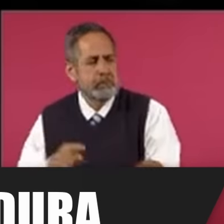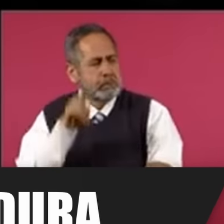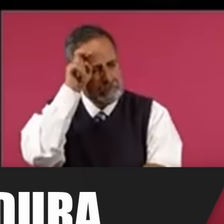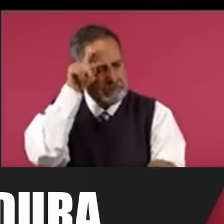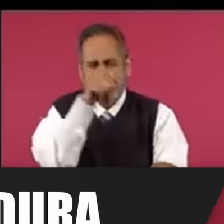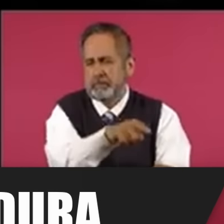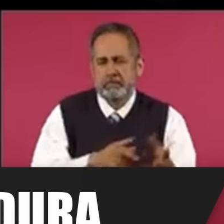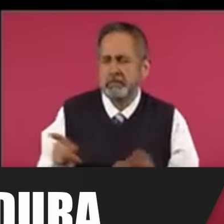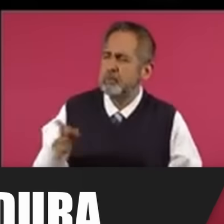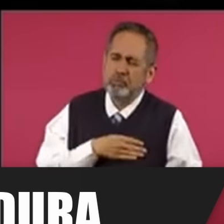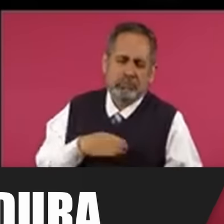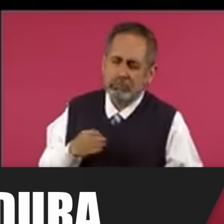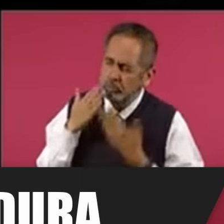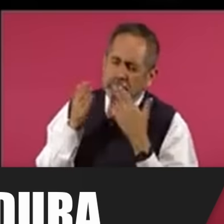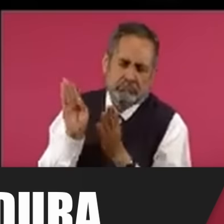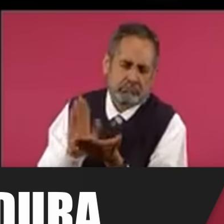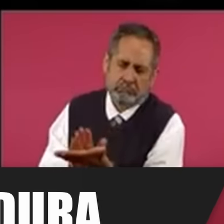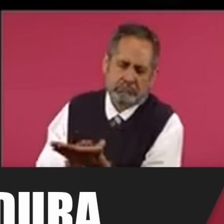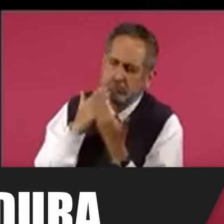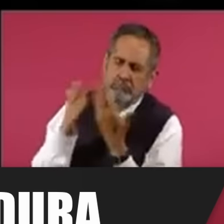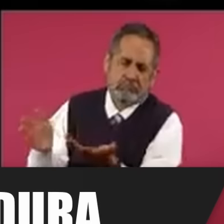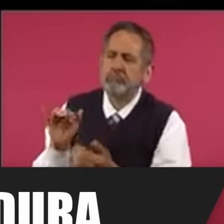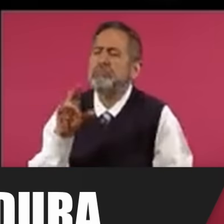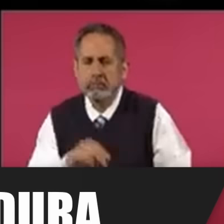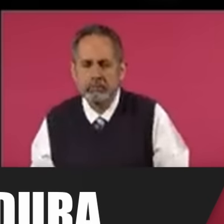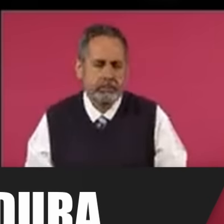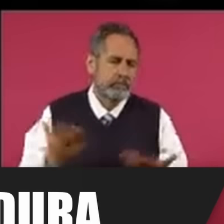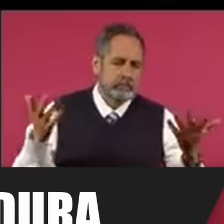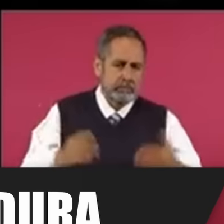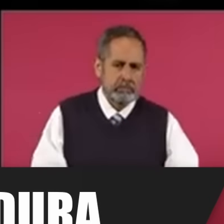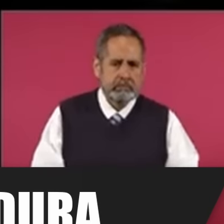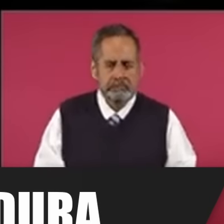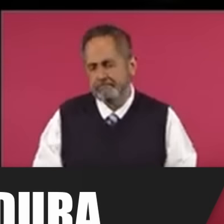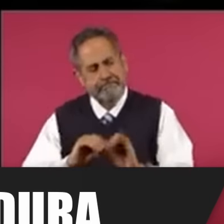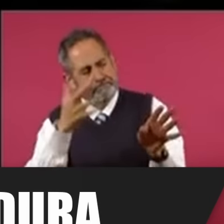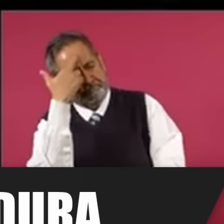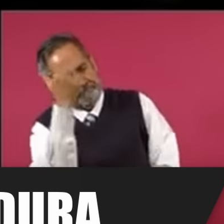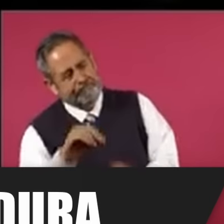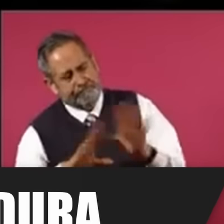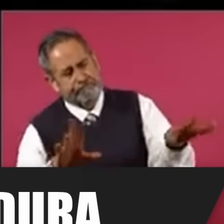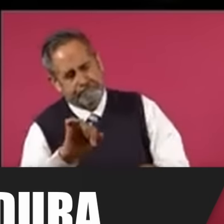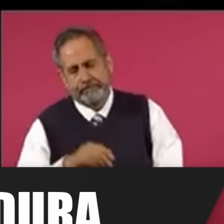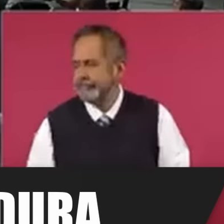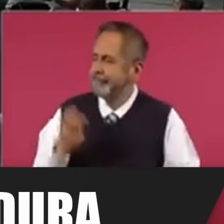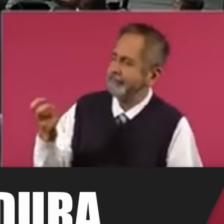interprete mal todo lo bueno que hacen, hombre. ¿O no, mano? No. ¿O no, Mativo, Dios Gato? Sí, mano.